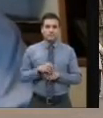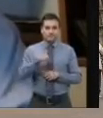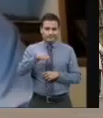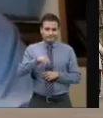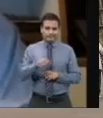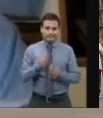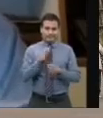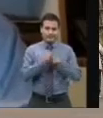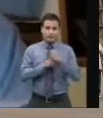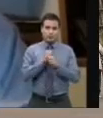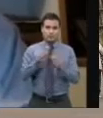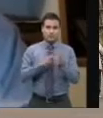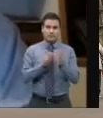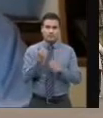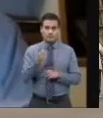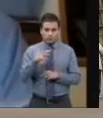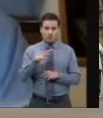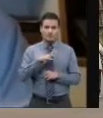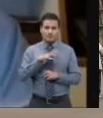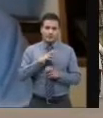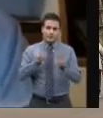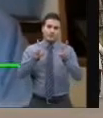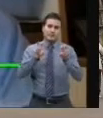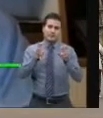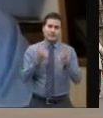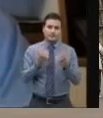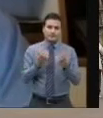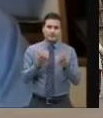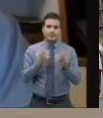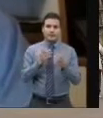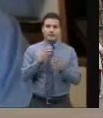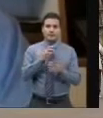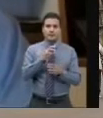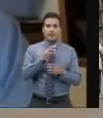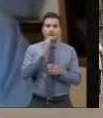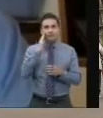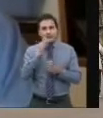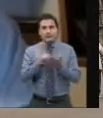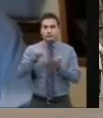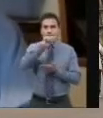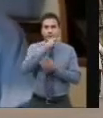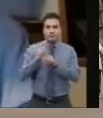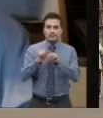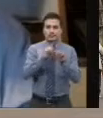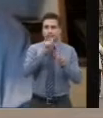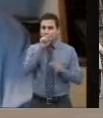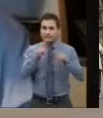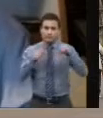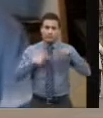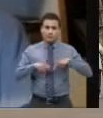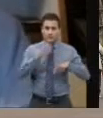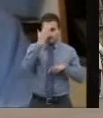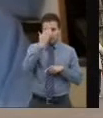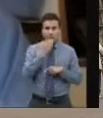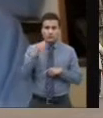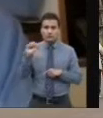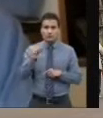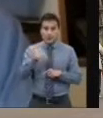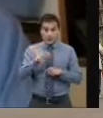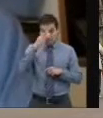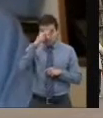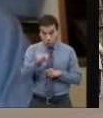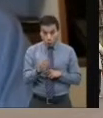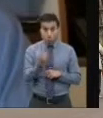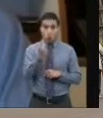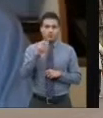sociales y el tema de los influencers. Este debate no es exclusivo de México, este es un debate que sucede en todo el mundo. Pero para